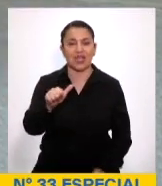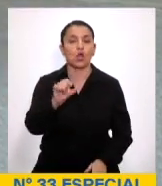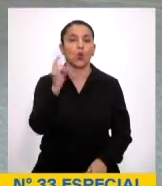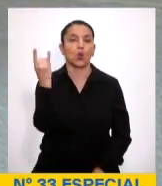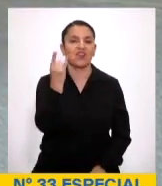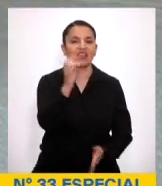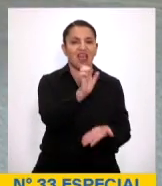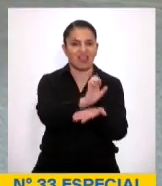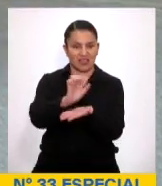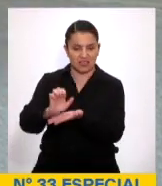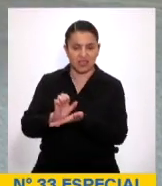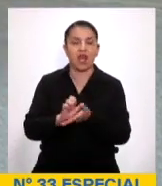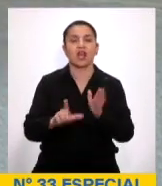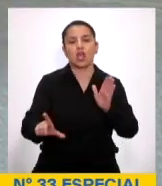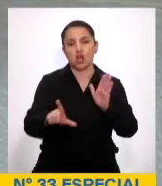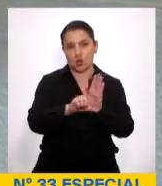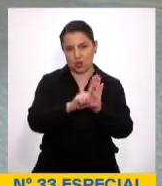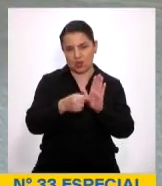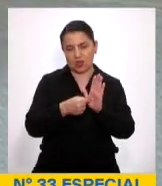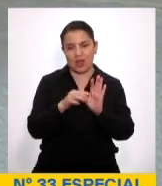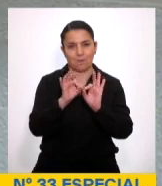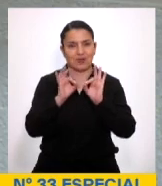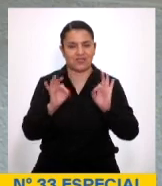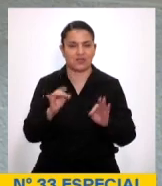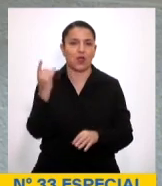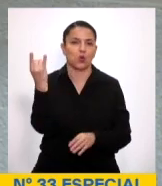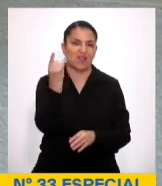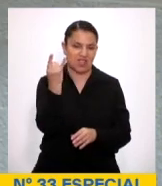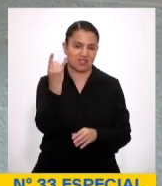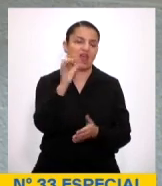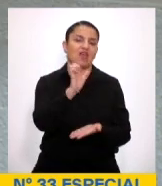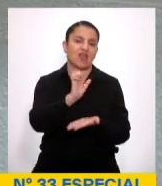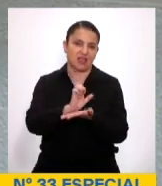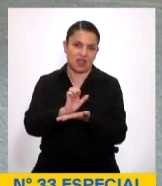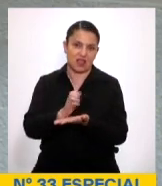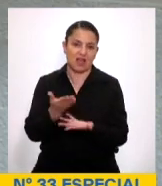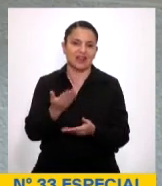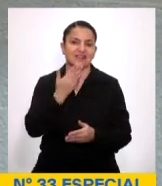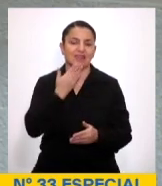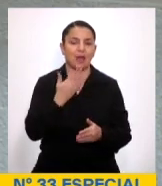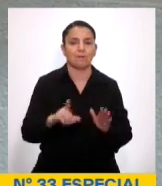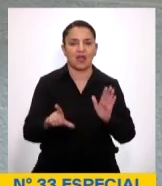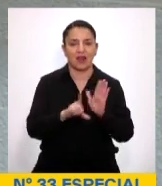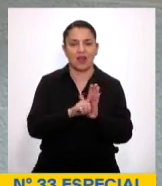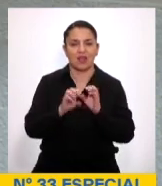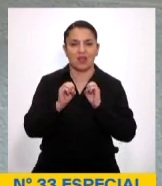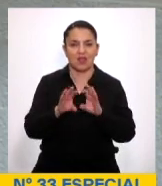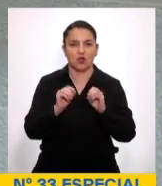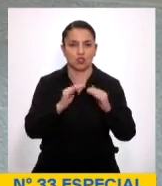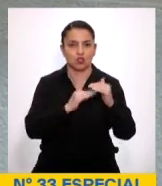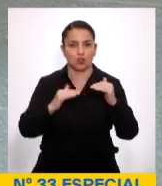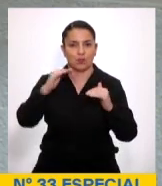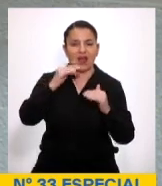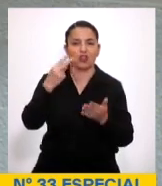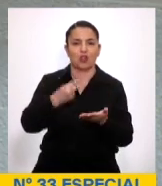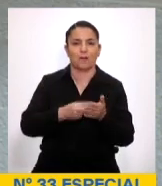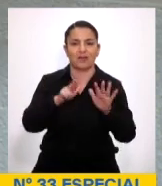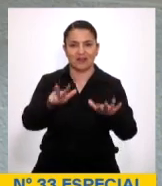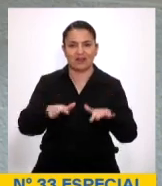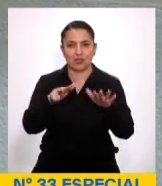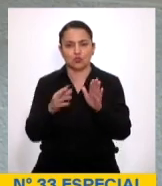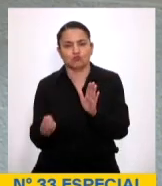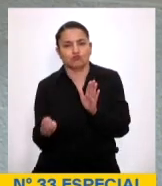normas específicas para universidades estatales así como también la ley de educación superior del 2018 introdujo